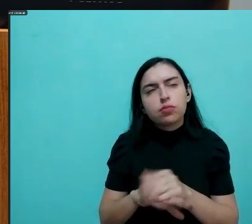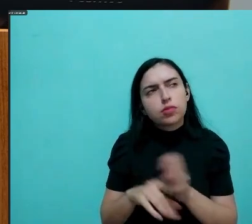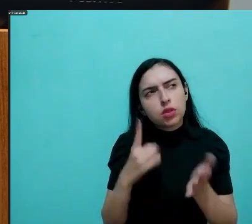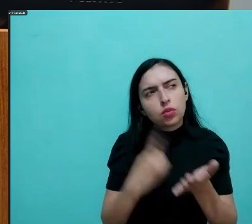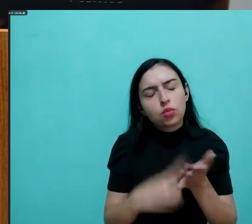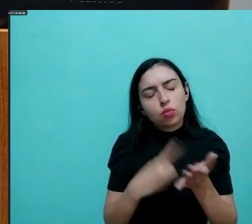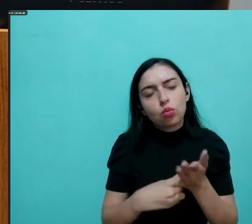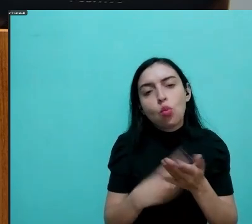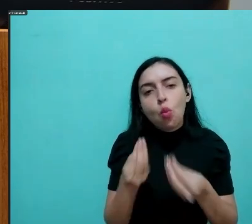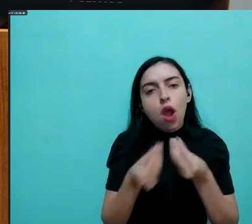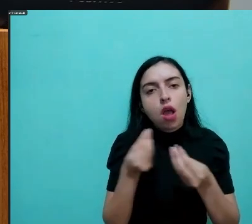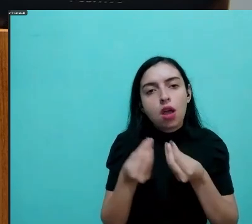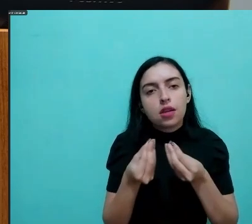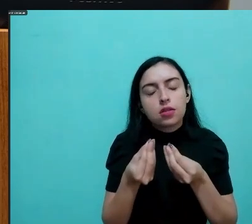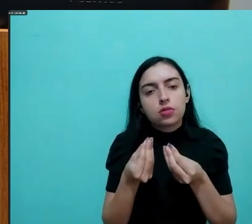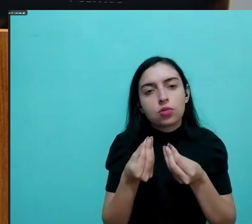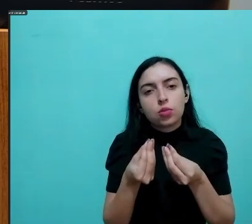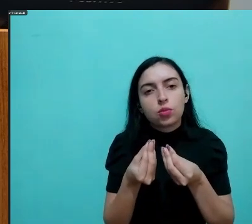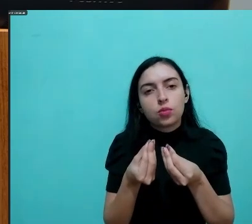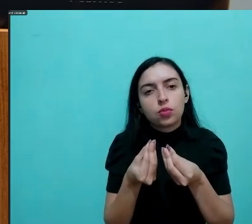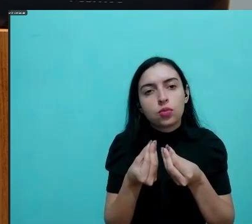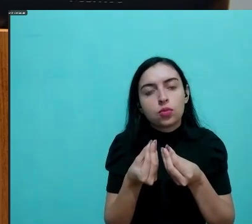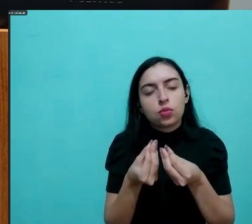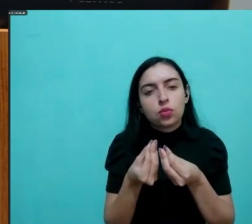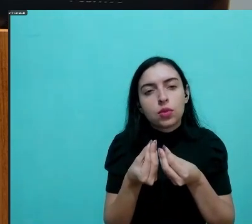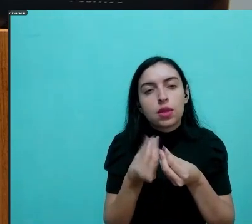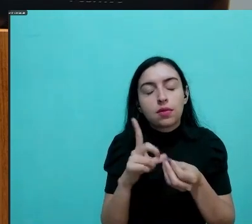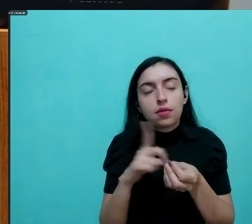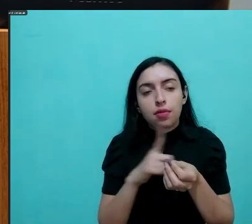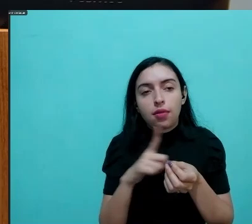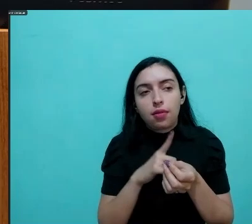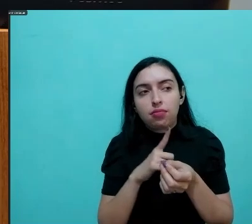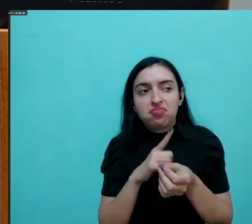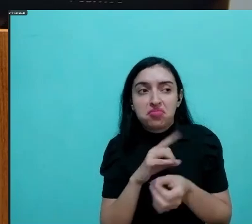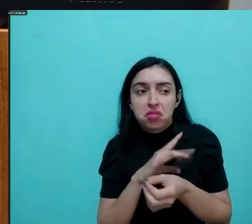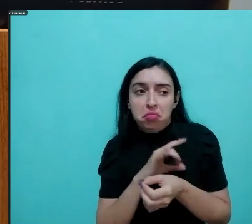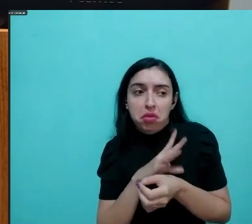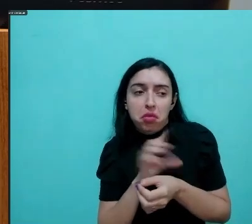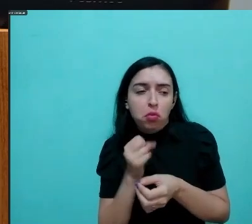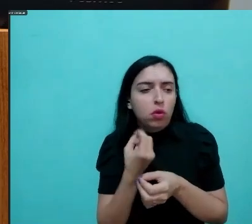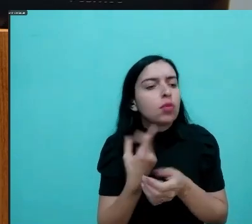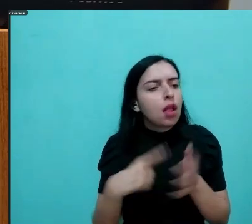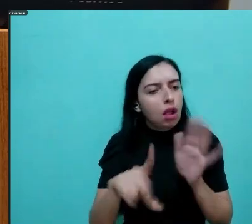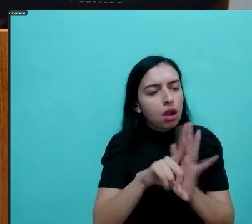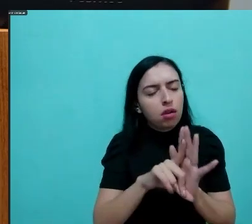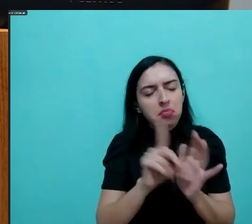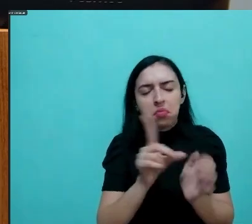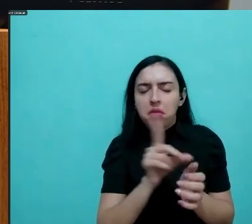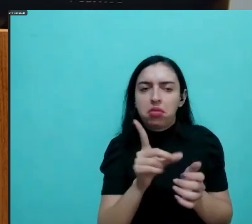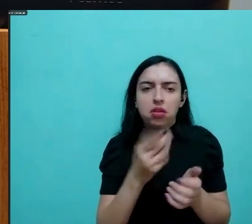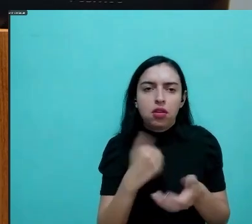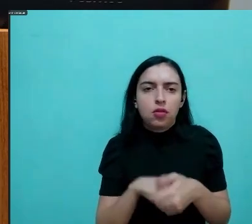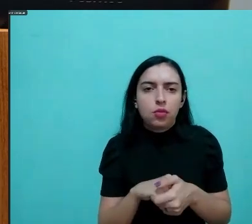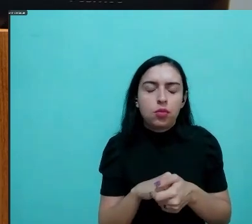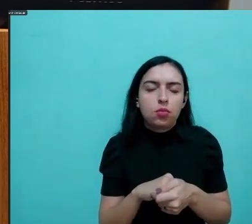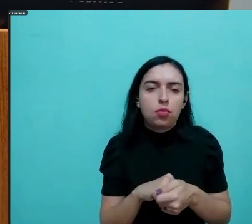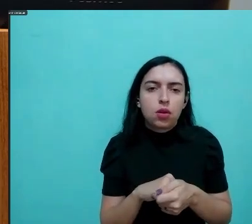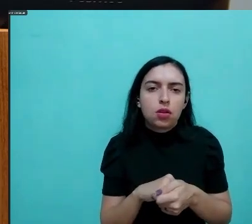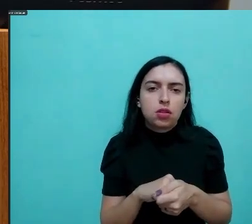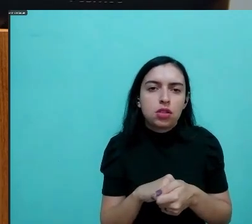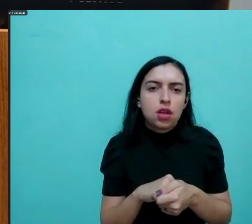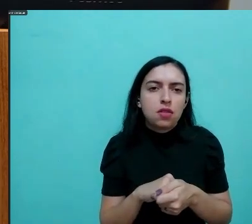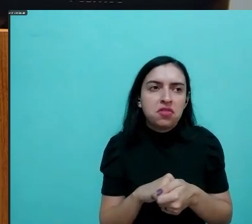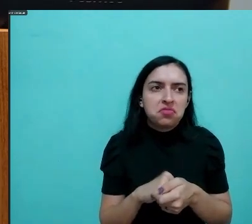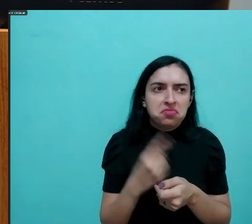cuando mandar tal o cual contenido es legítimo o no, o es algo ofensivo para